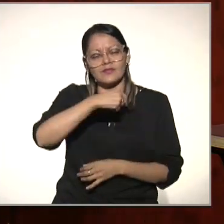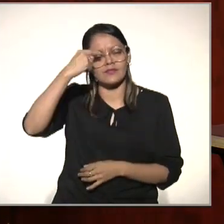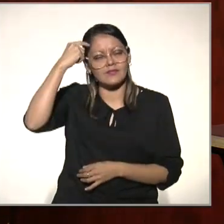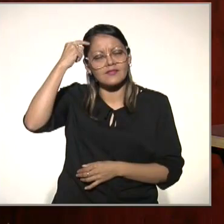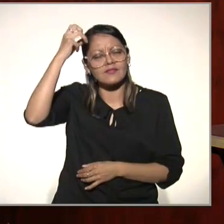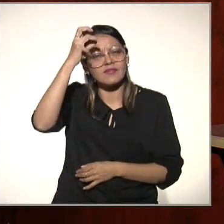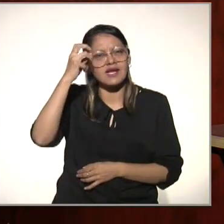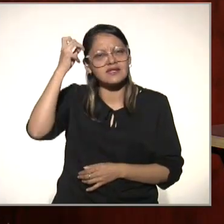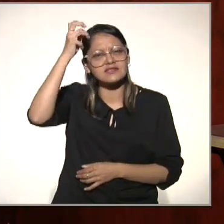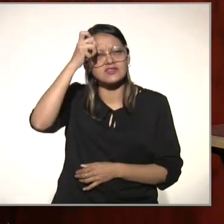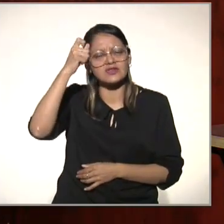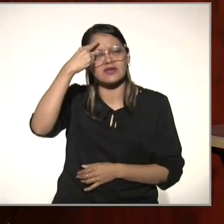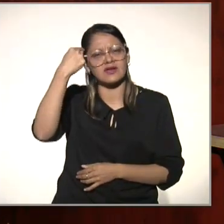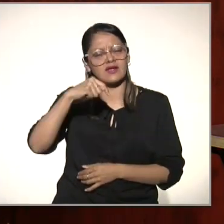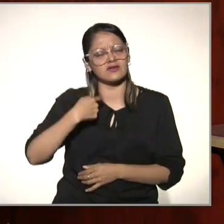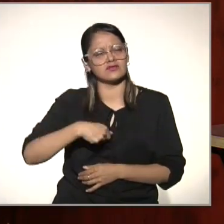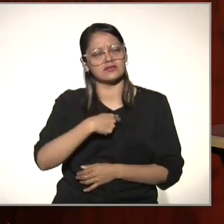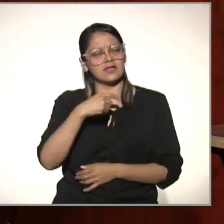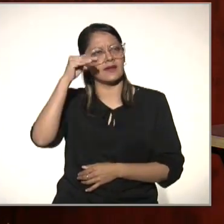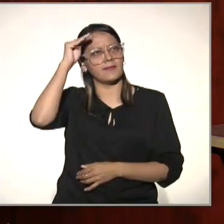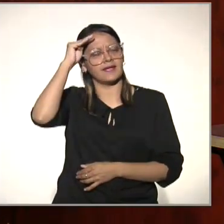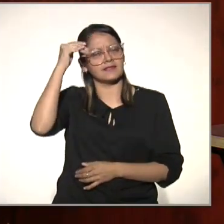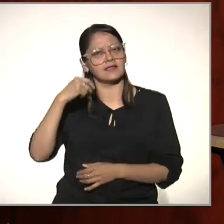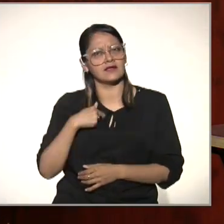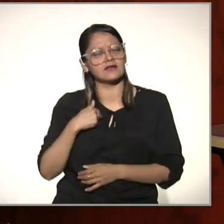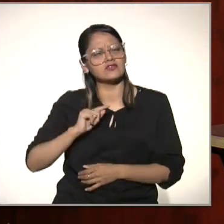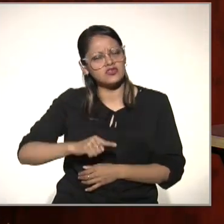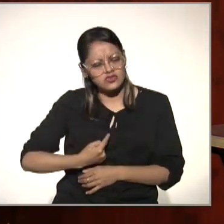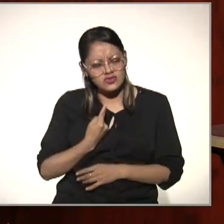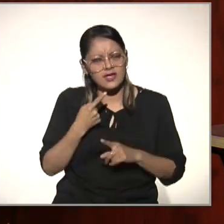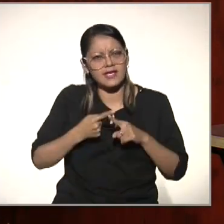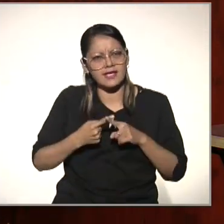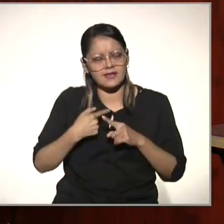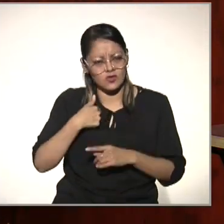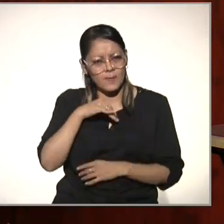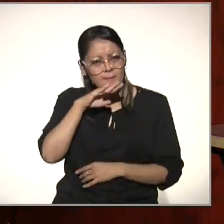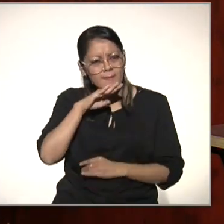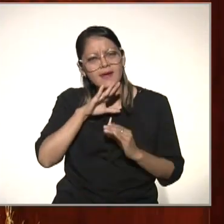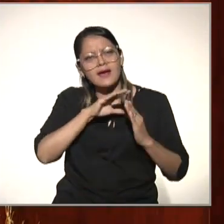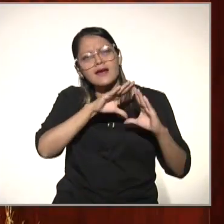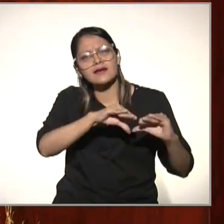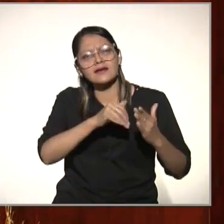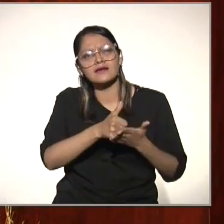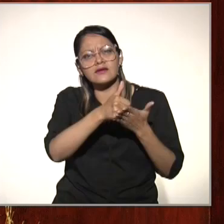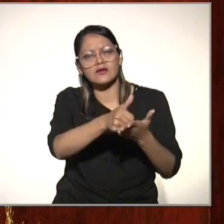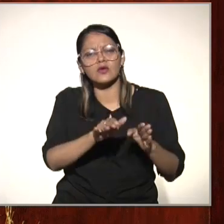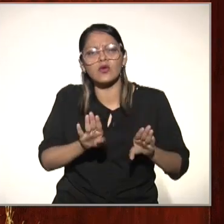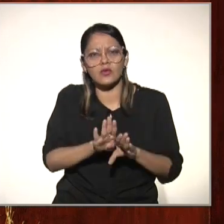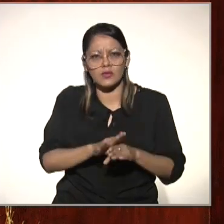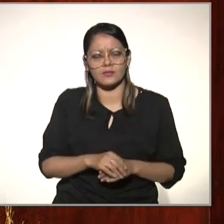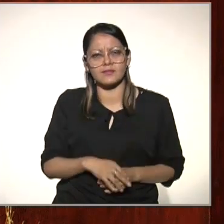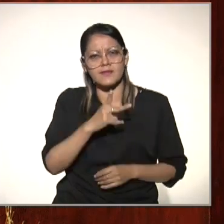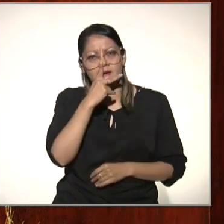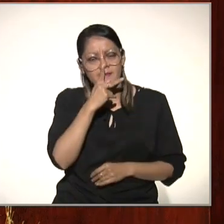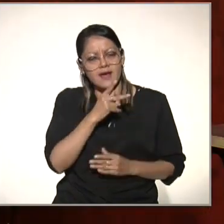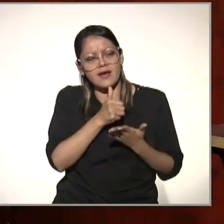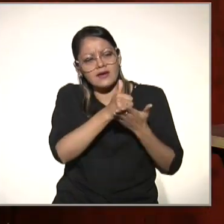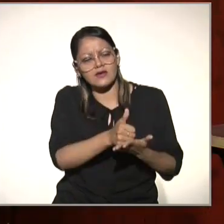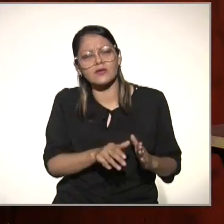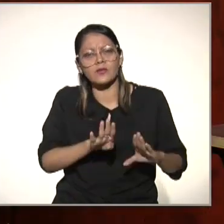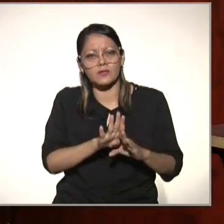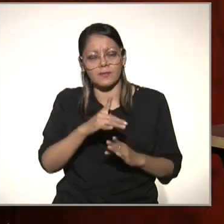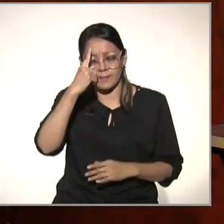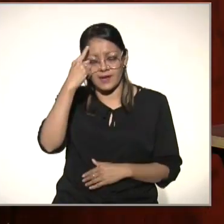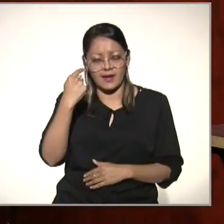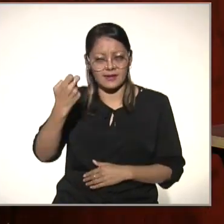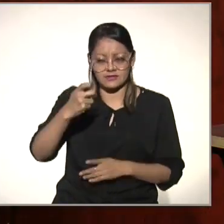y ponernos en una postura crítica de quién quiero ser yo como mamá, quién quiero ser yo como papá, para cuestionar todos